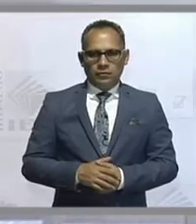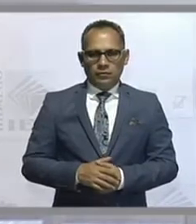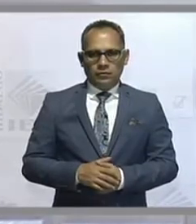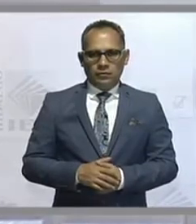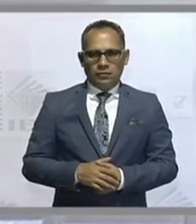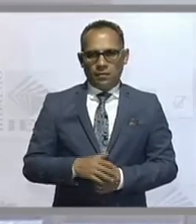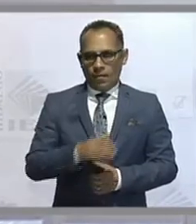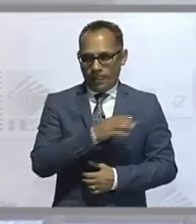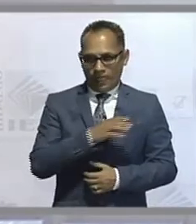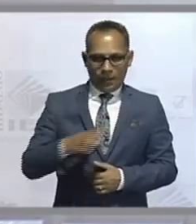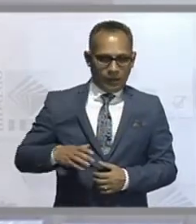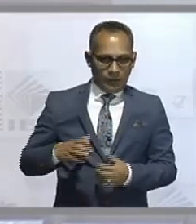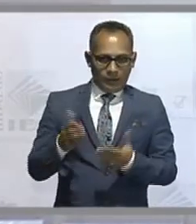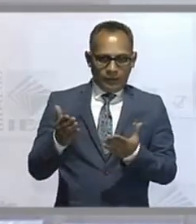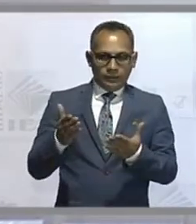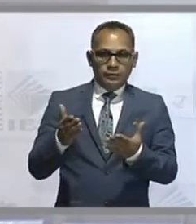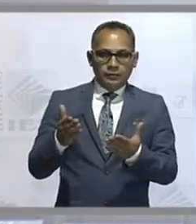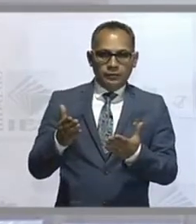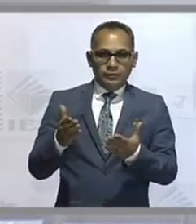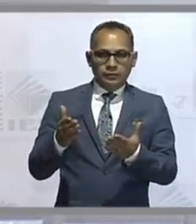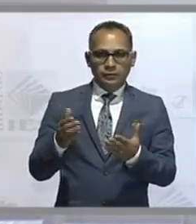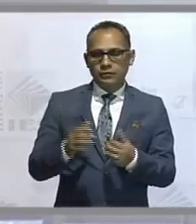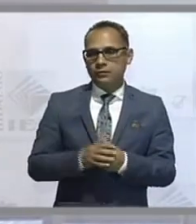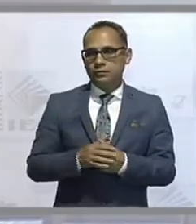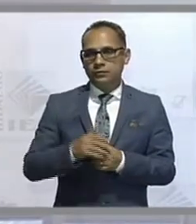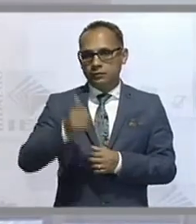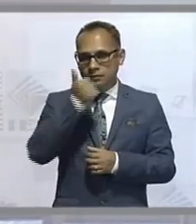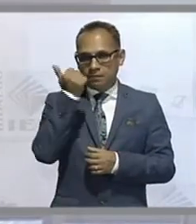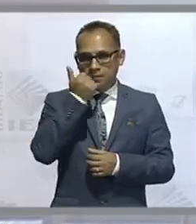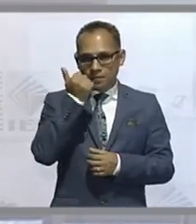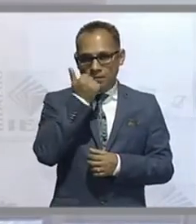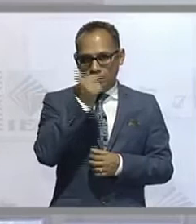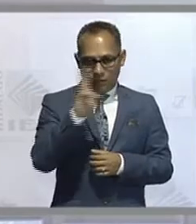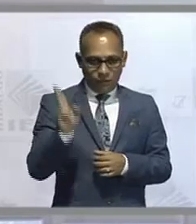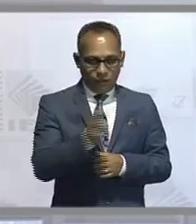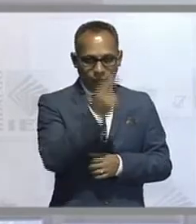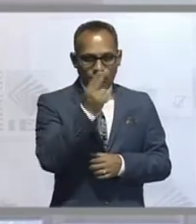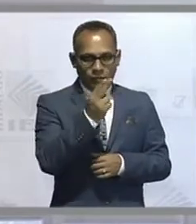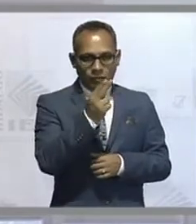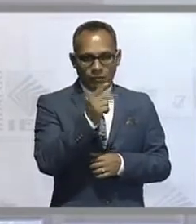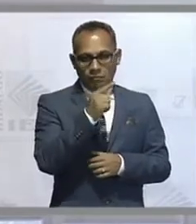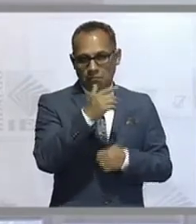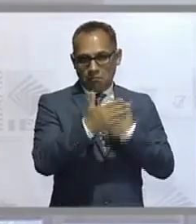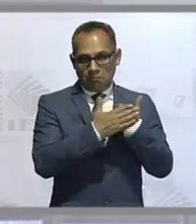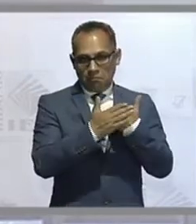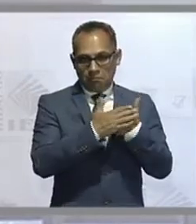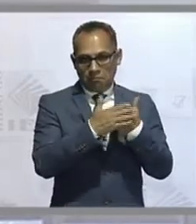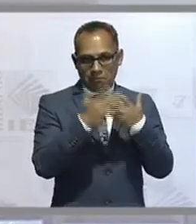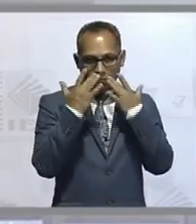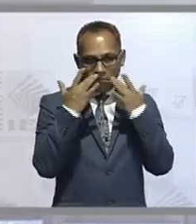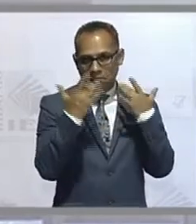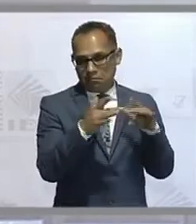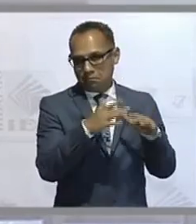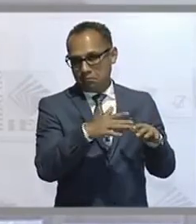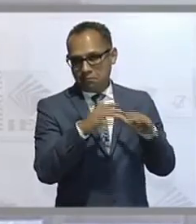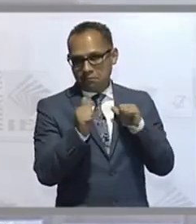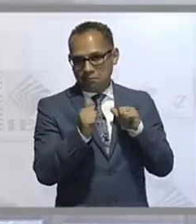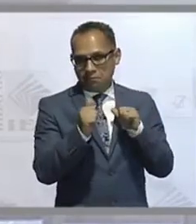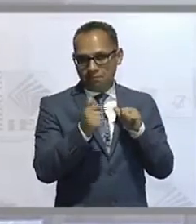candidato cuál es su propuesta para que los estudiantes de la universidad no deserten por falta de recursos económicos